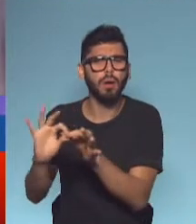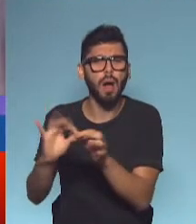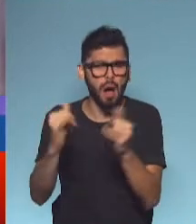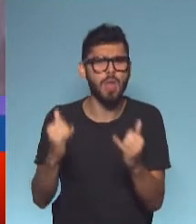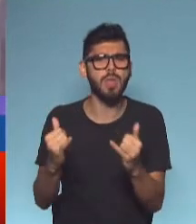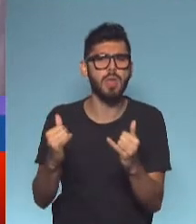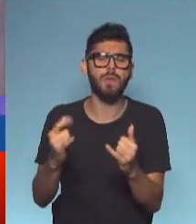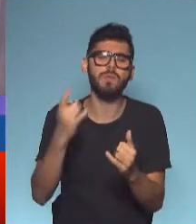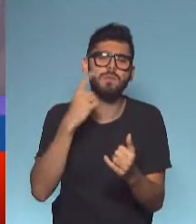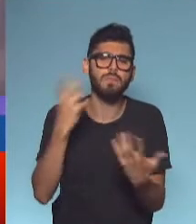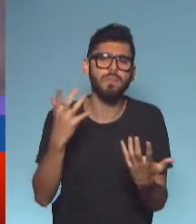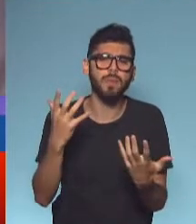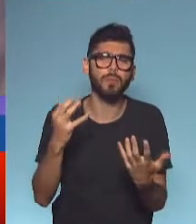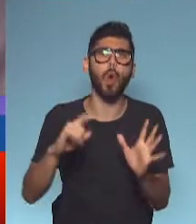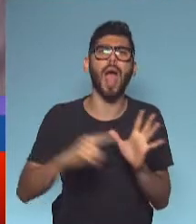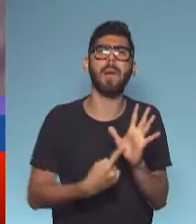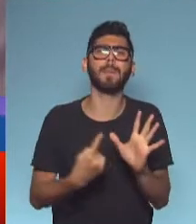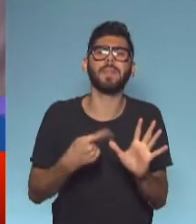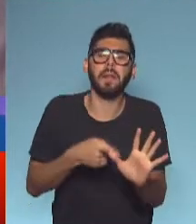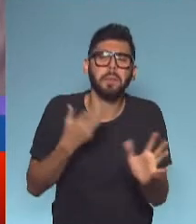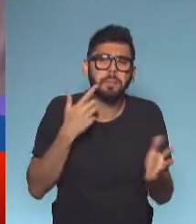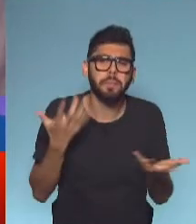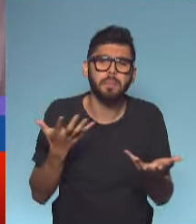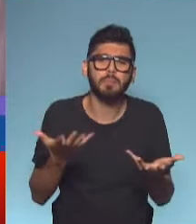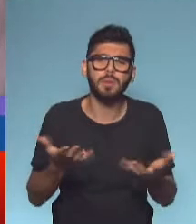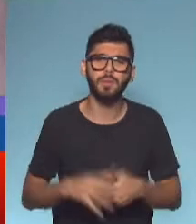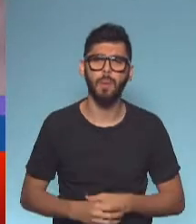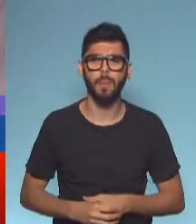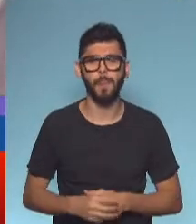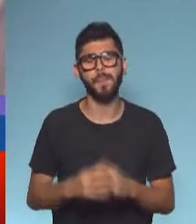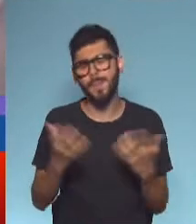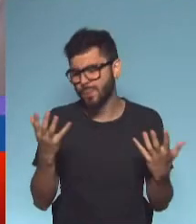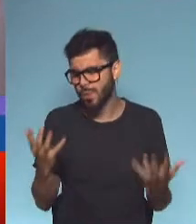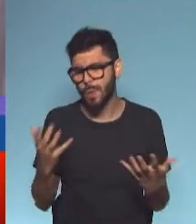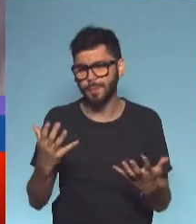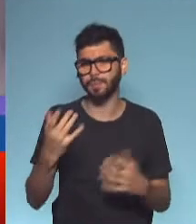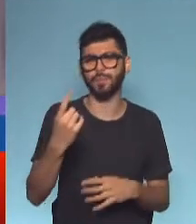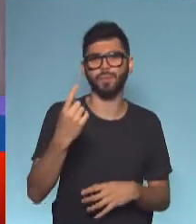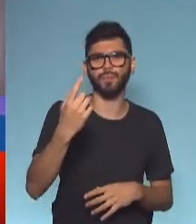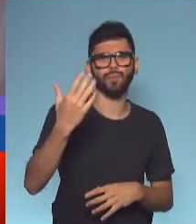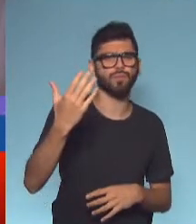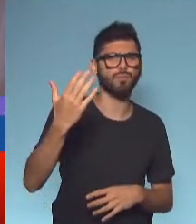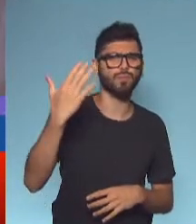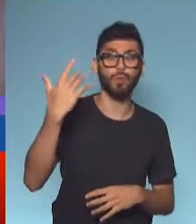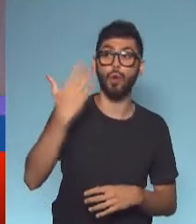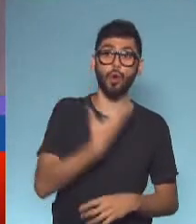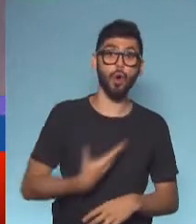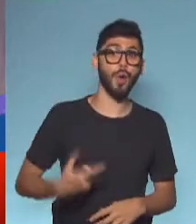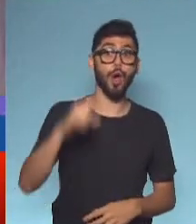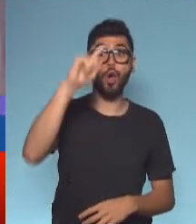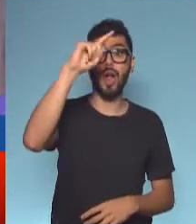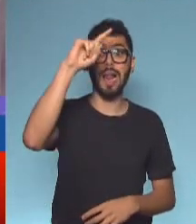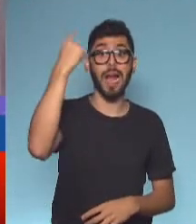¿cómo considera que esto debe leerse en la capital? Sí, por supuesto, desde el primer momento el gobierno